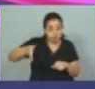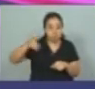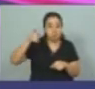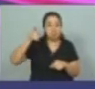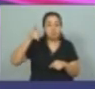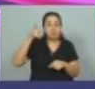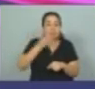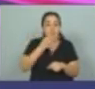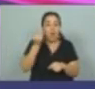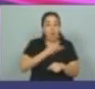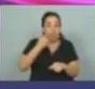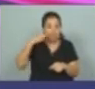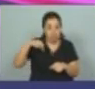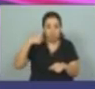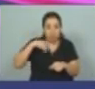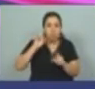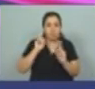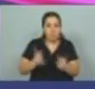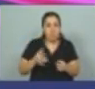una denuncia.